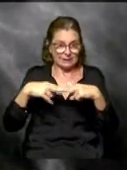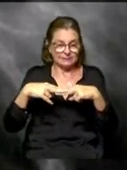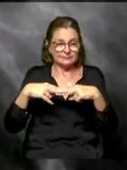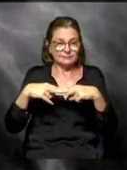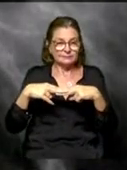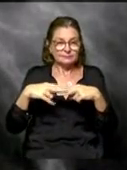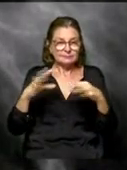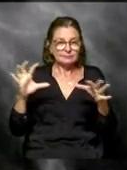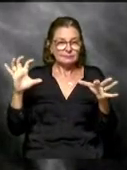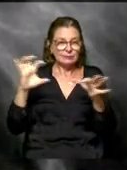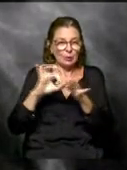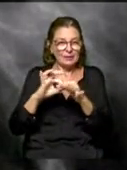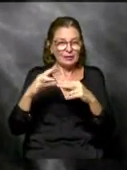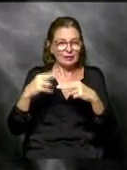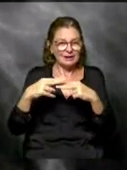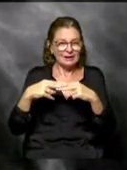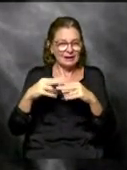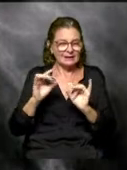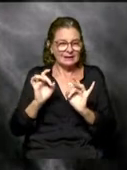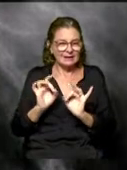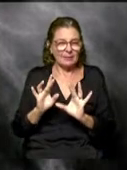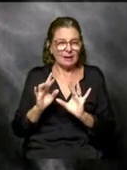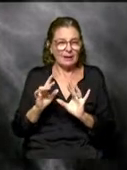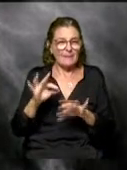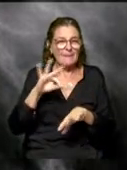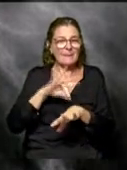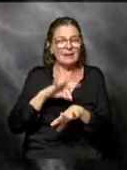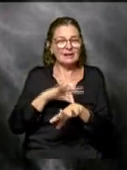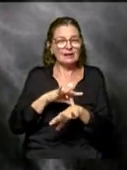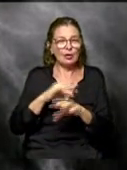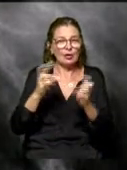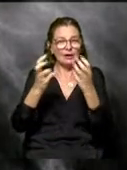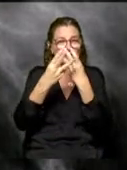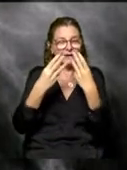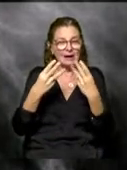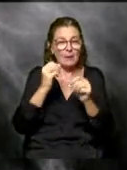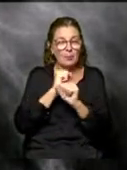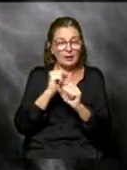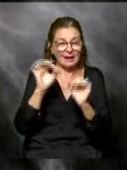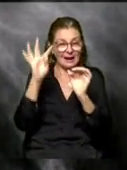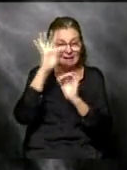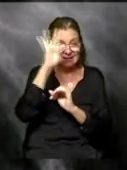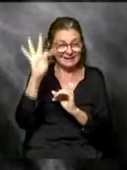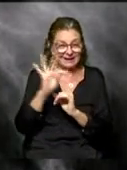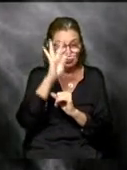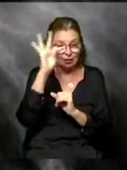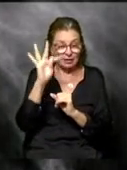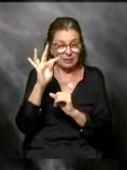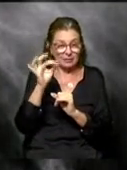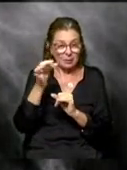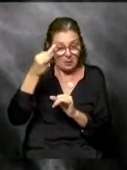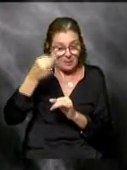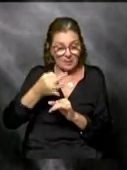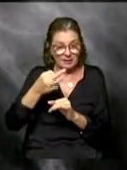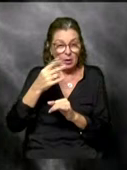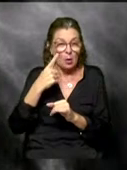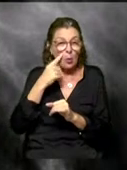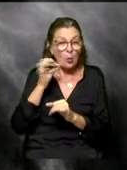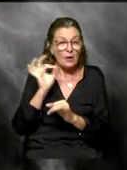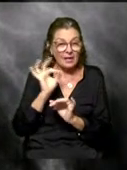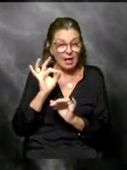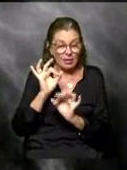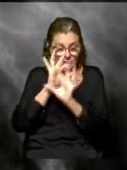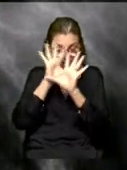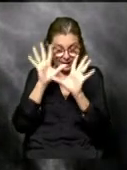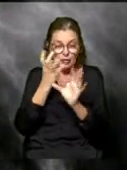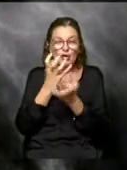simple conexión a internet. Un médico de medicina general puede utilizar la tecnología sin tener la especialidad. Cuidado, aclaro, no